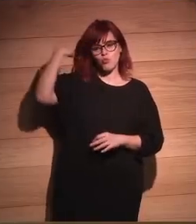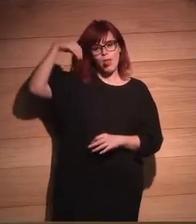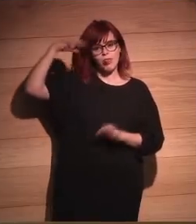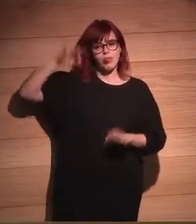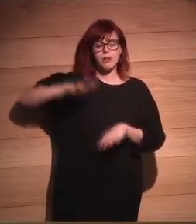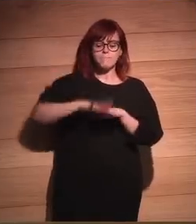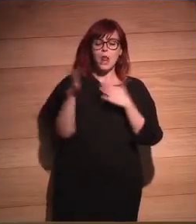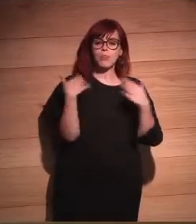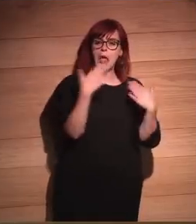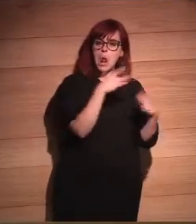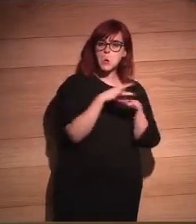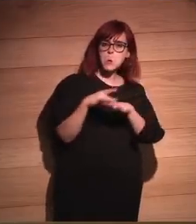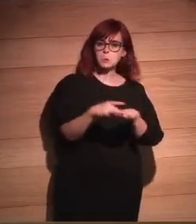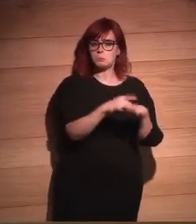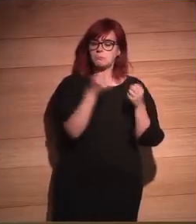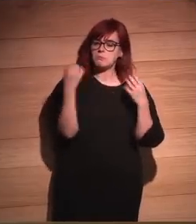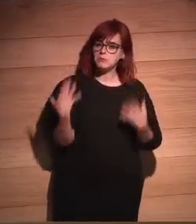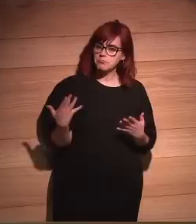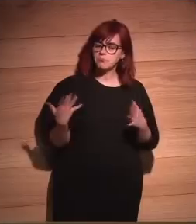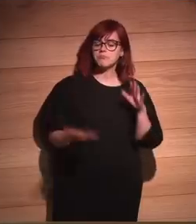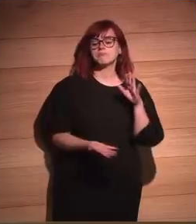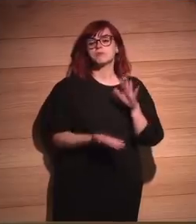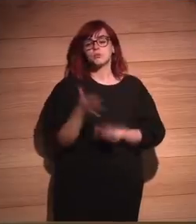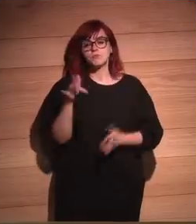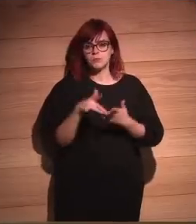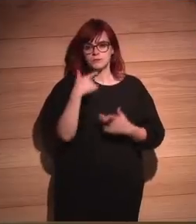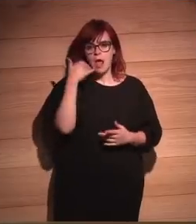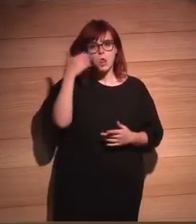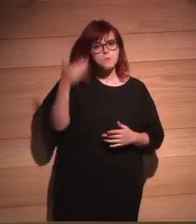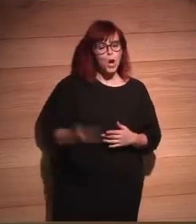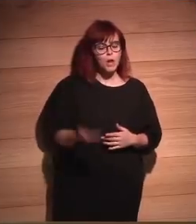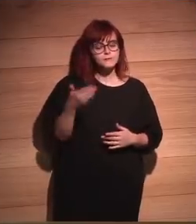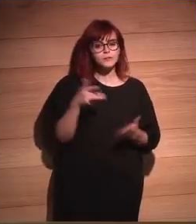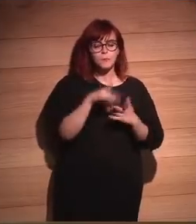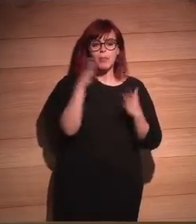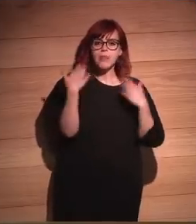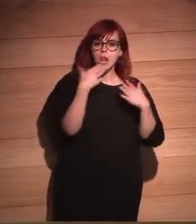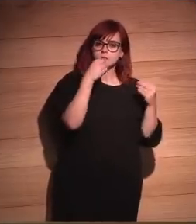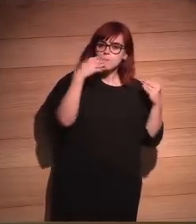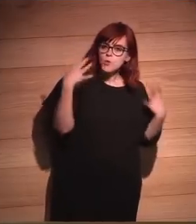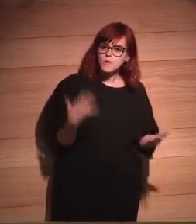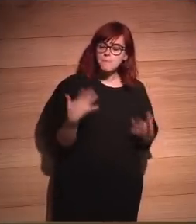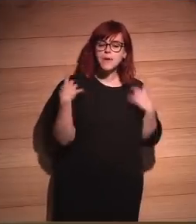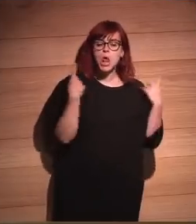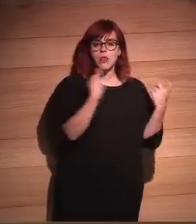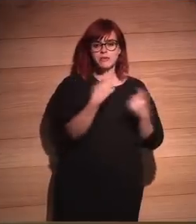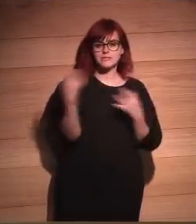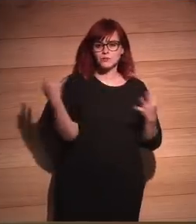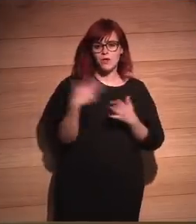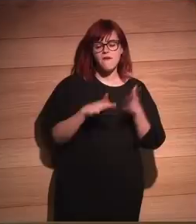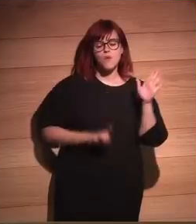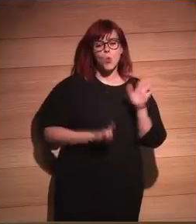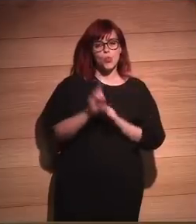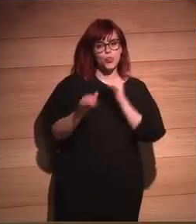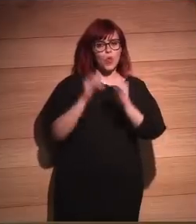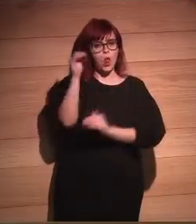forma de diálogo, ¿no? Y ahora hay una corriente que está pisando fuerte, decir, bueno, el diálogo está muy bien, pero necesitamos